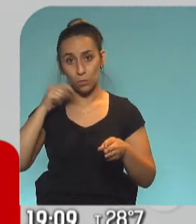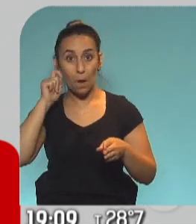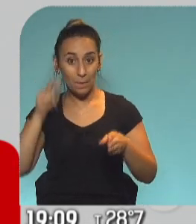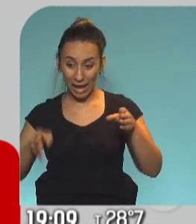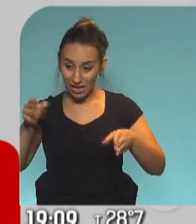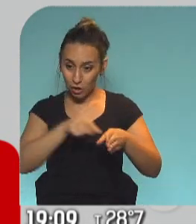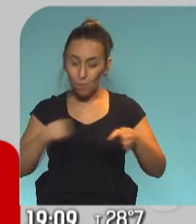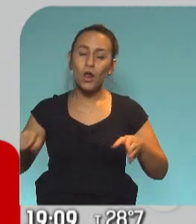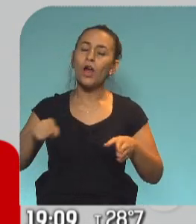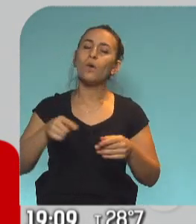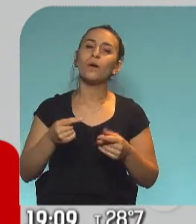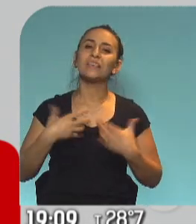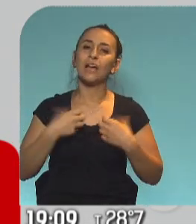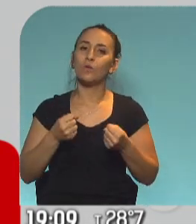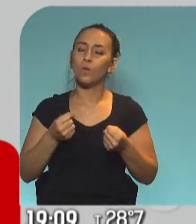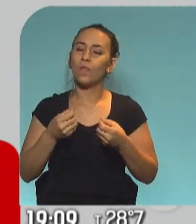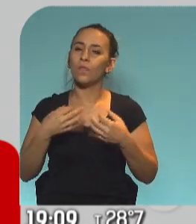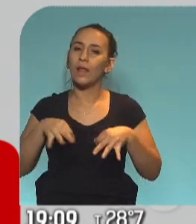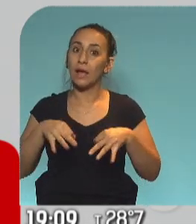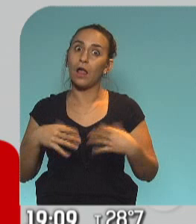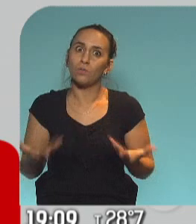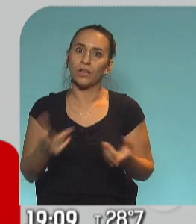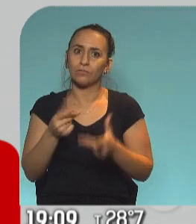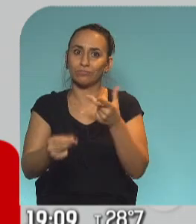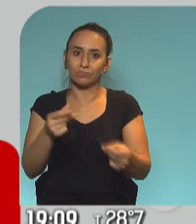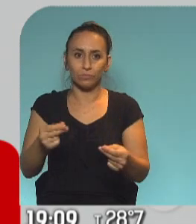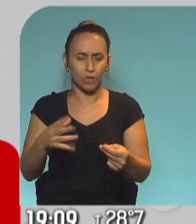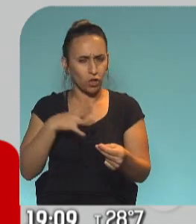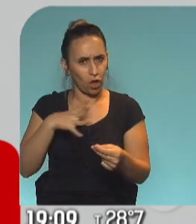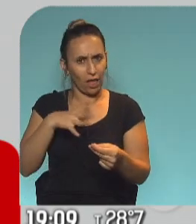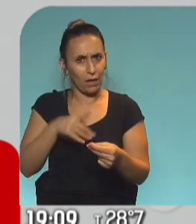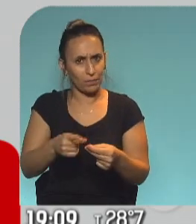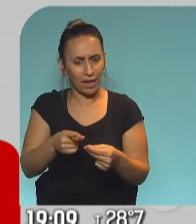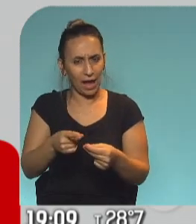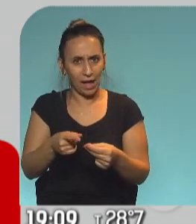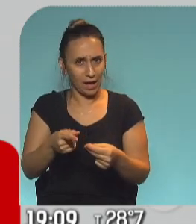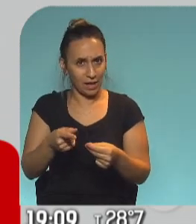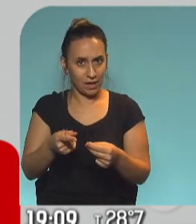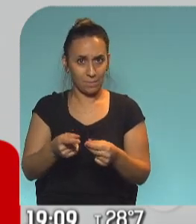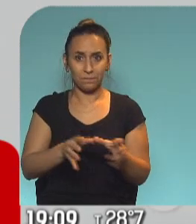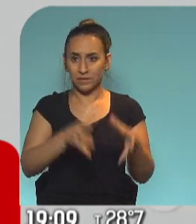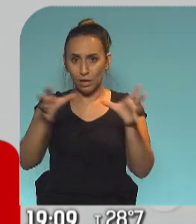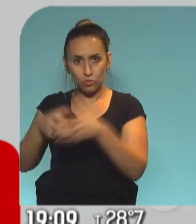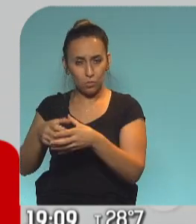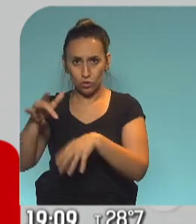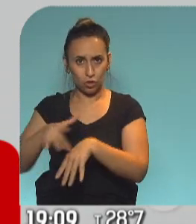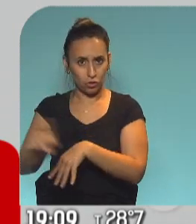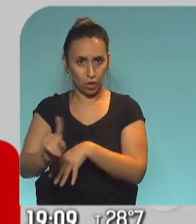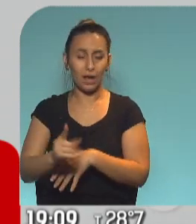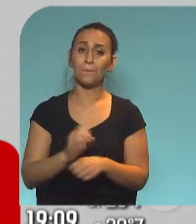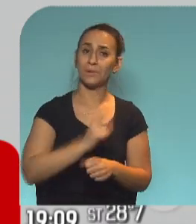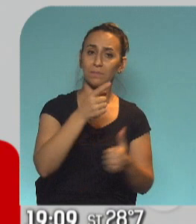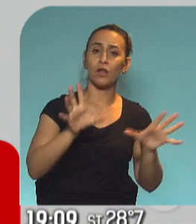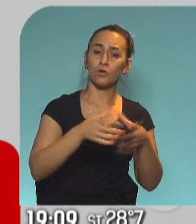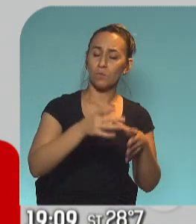Cierto. Sí. Que es un escalón al que todavía supuestamente no habíamos llegado. Es verdad, es verdad. No habíamos llegado. Sí. Se había avanzado primero con el personal de salud, después